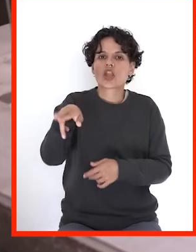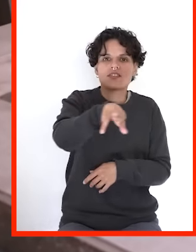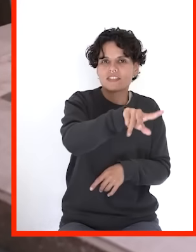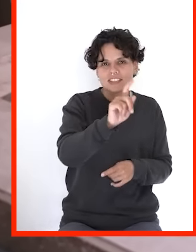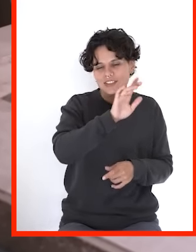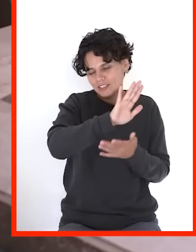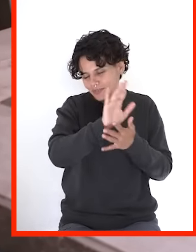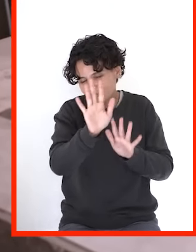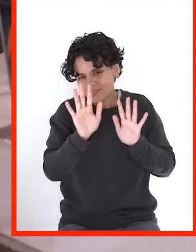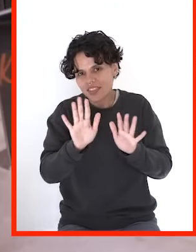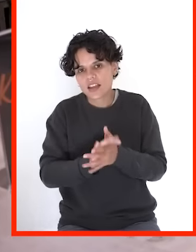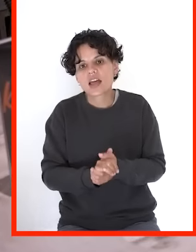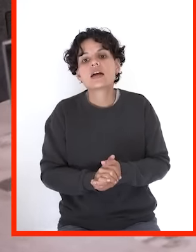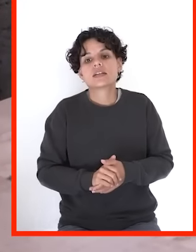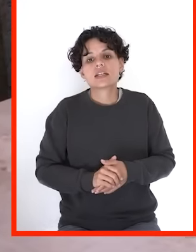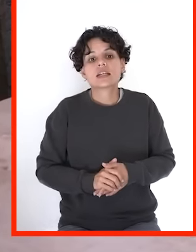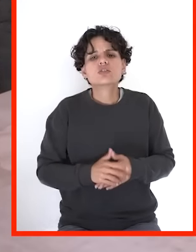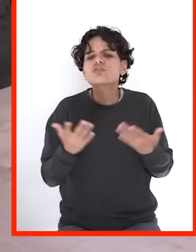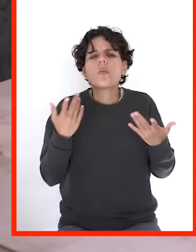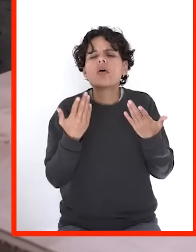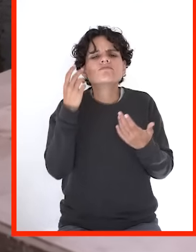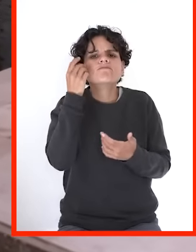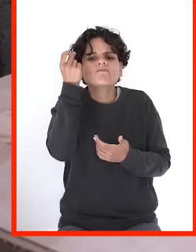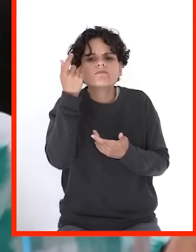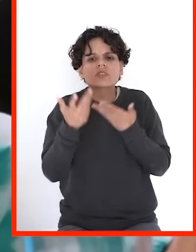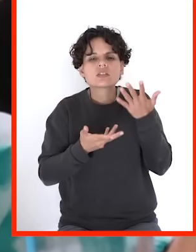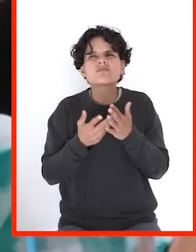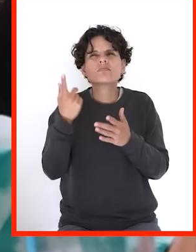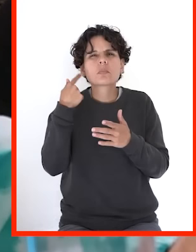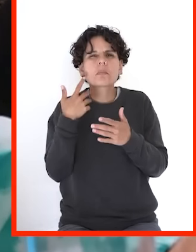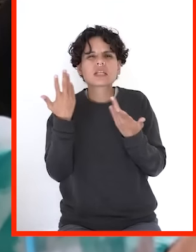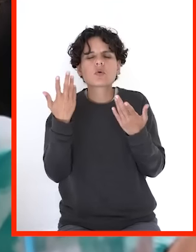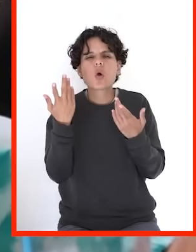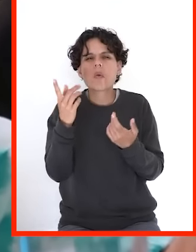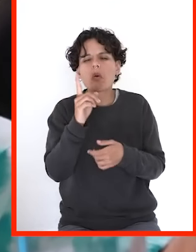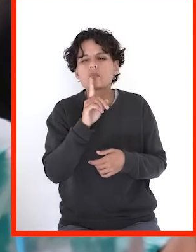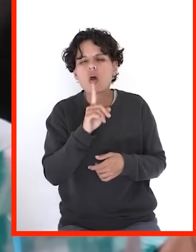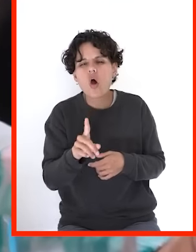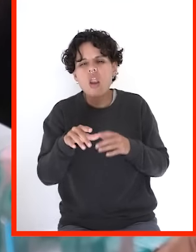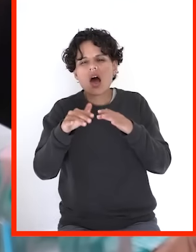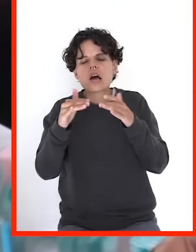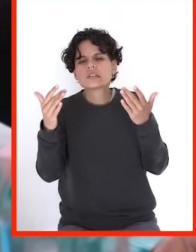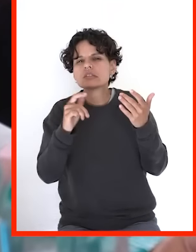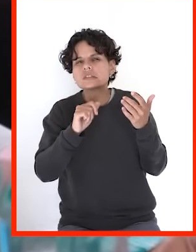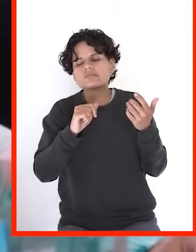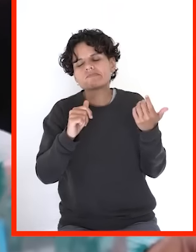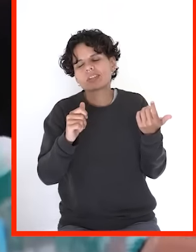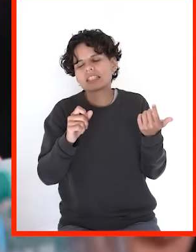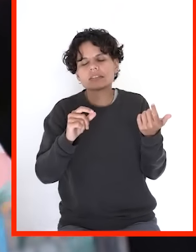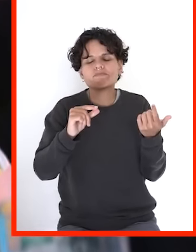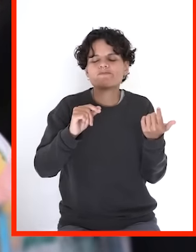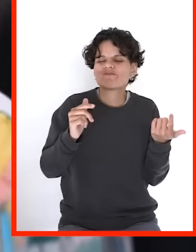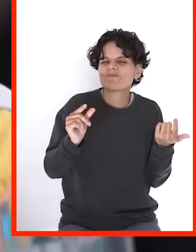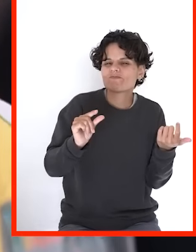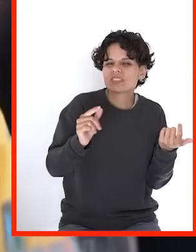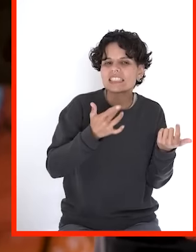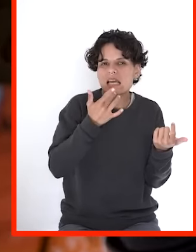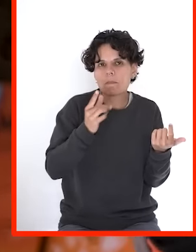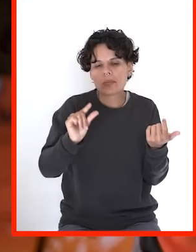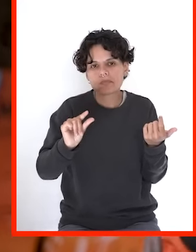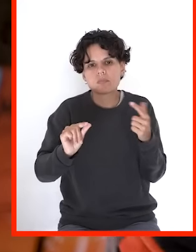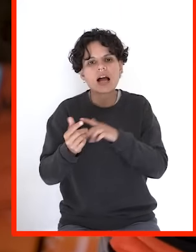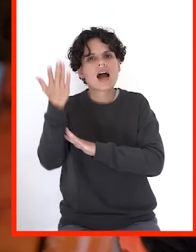el... dentro del underground. Hartas tocatas, a todo esto una tocata que era muy... muy connotada, que era el Planeta